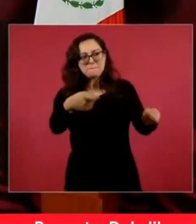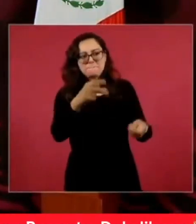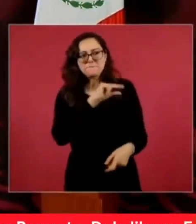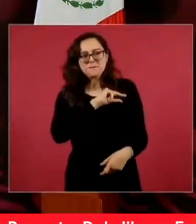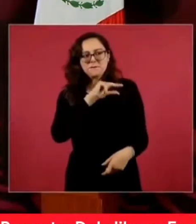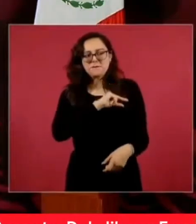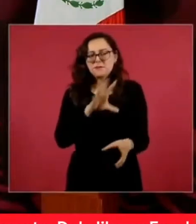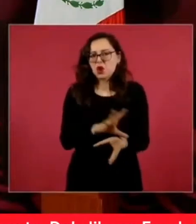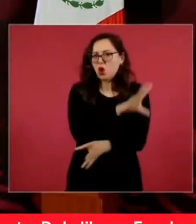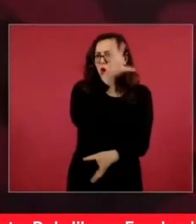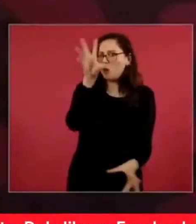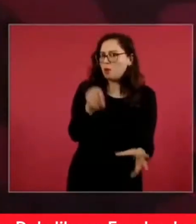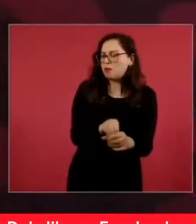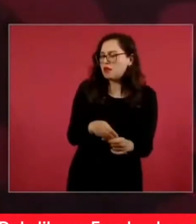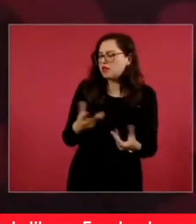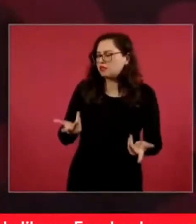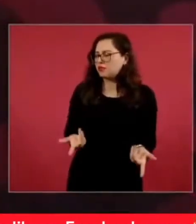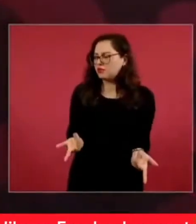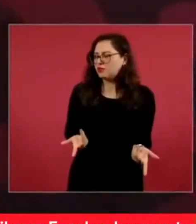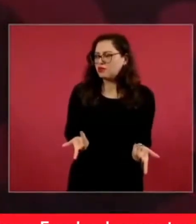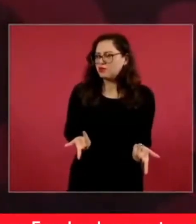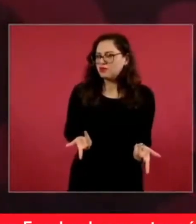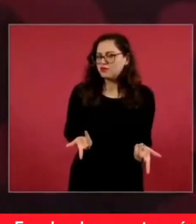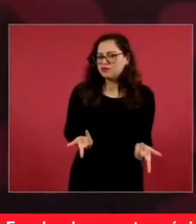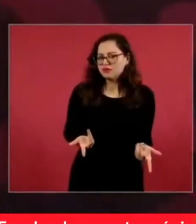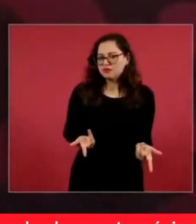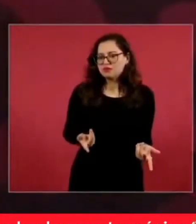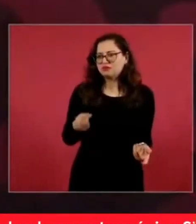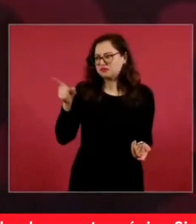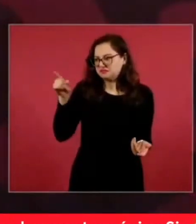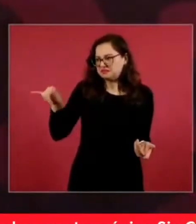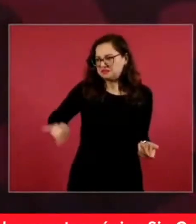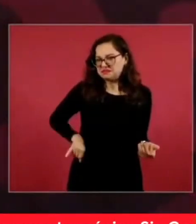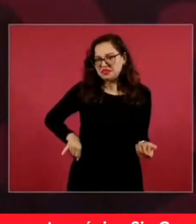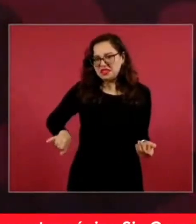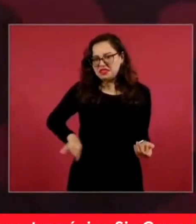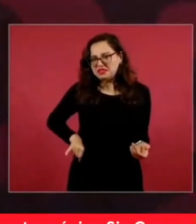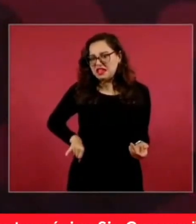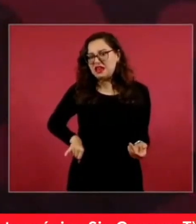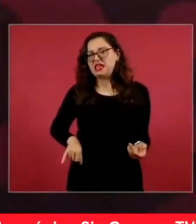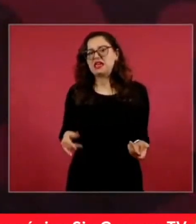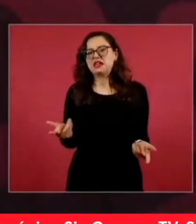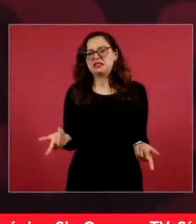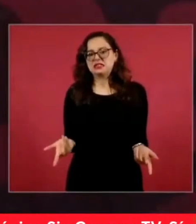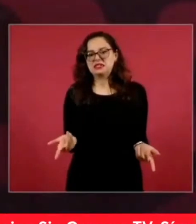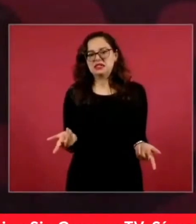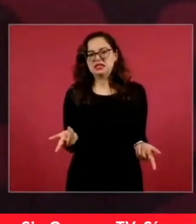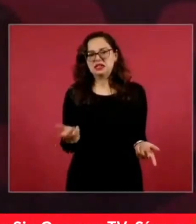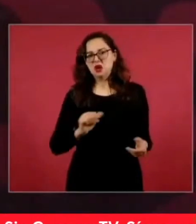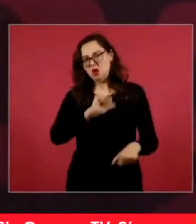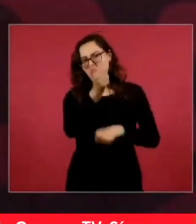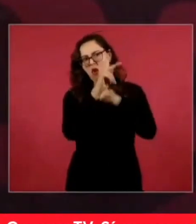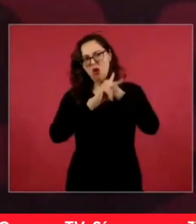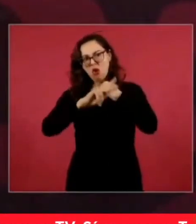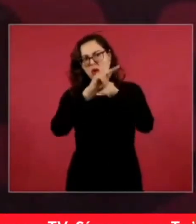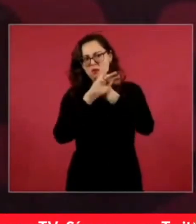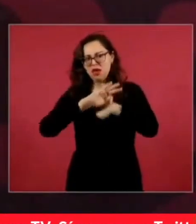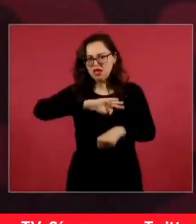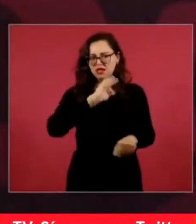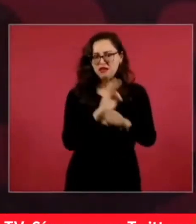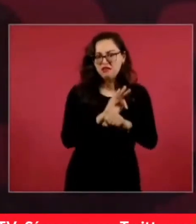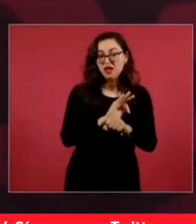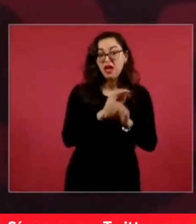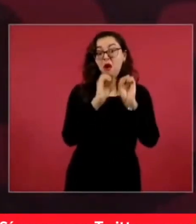por intereses, por defender a las empresas extranjeras, o nada